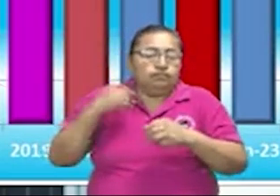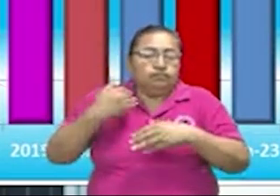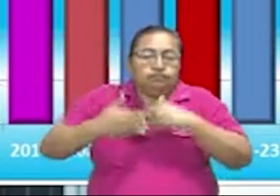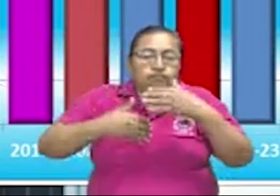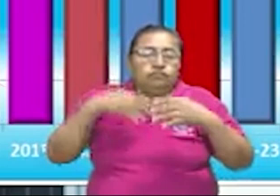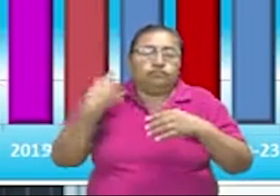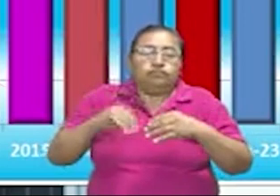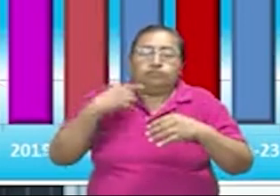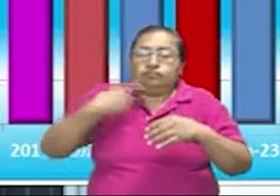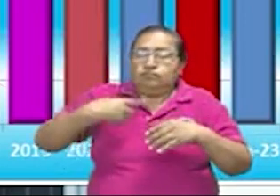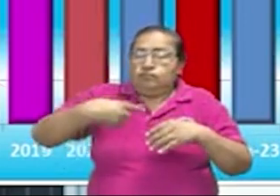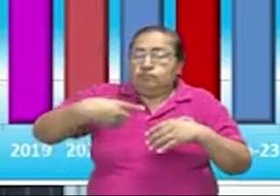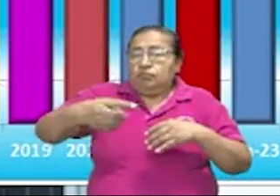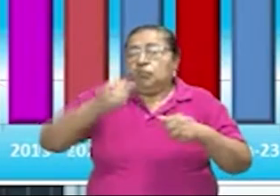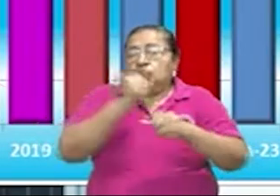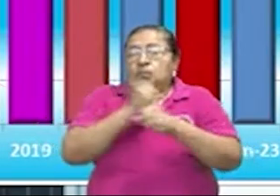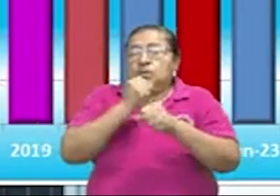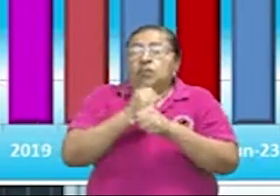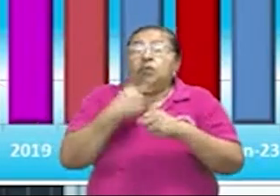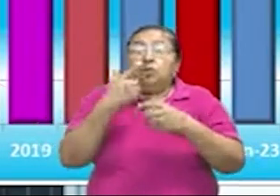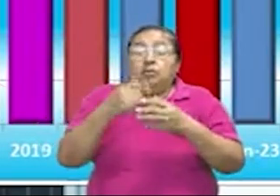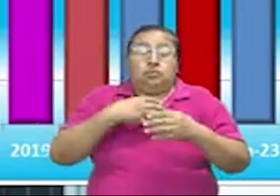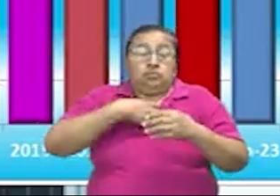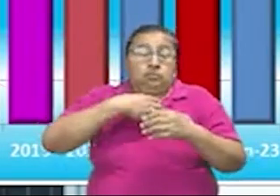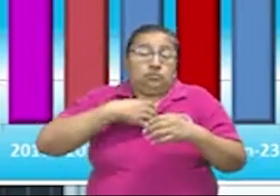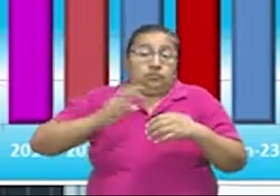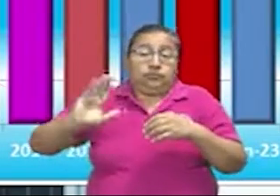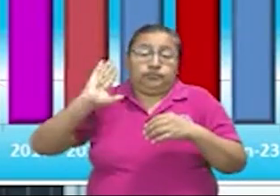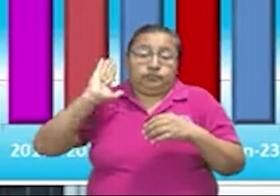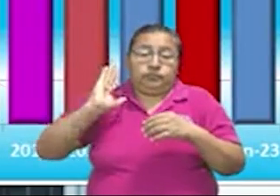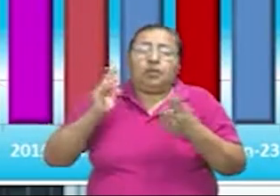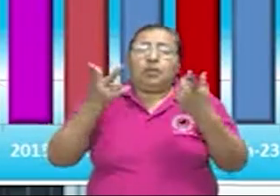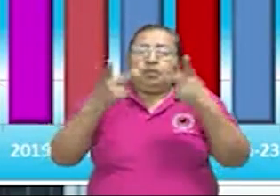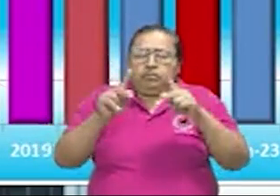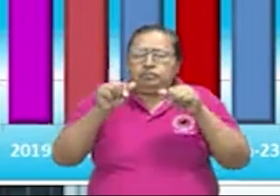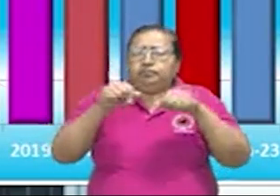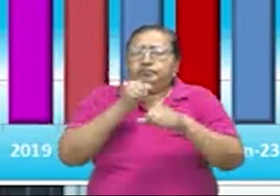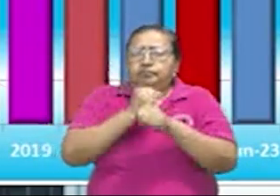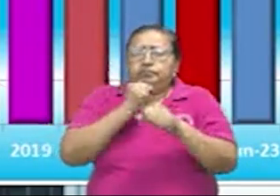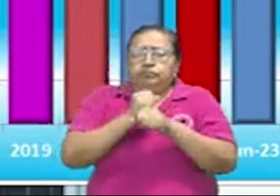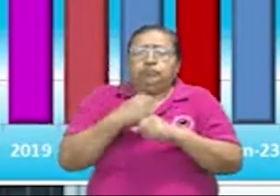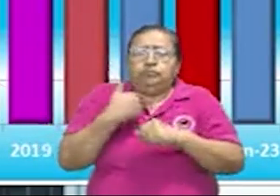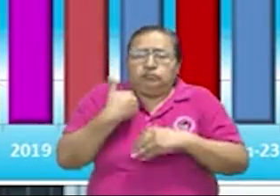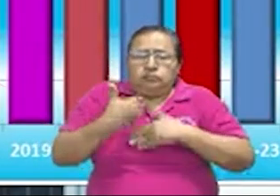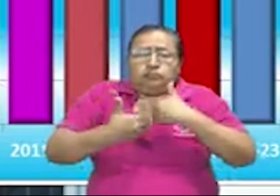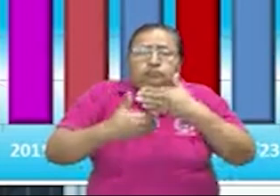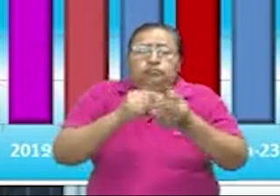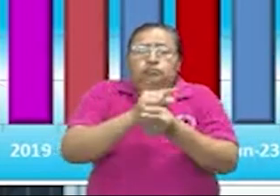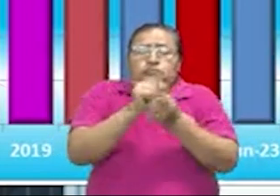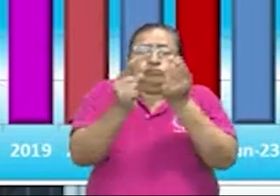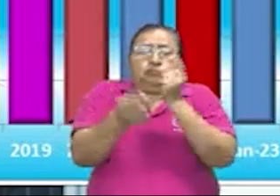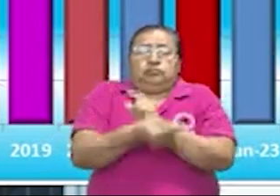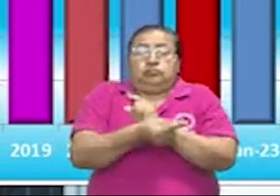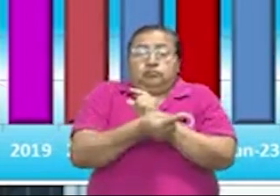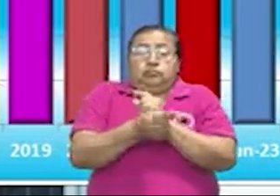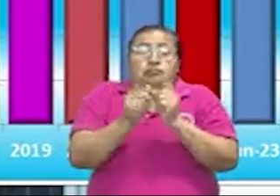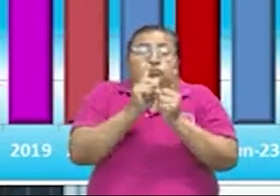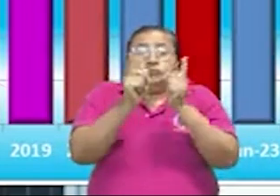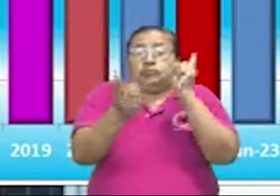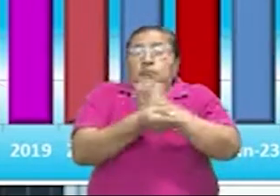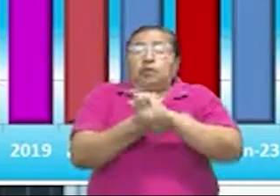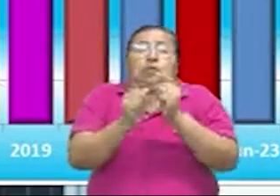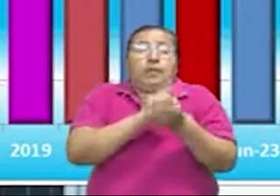del 54% en el 2006 al 99% a junio del presente año, así como